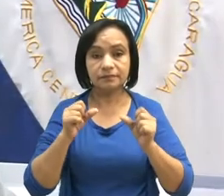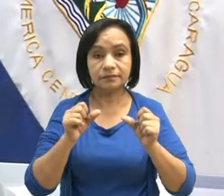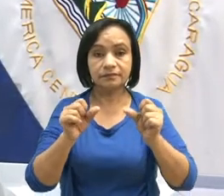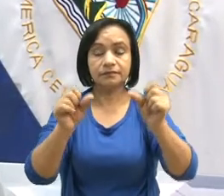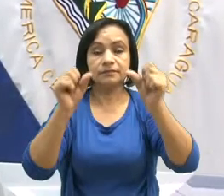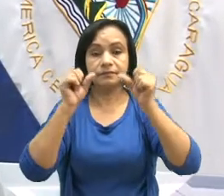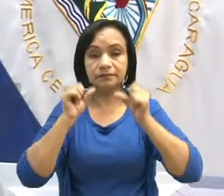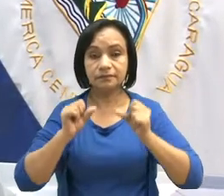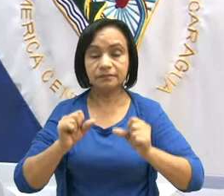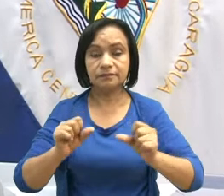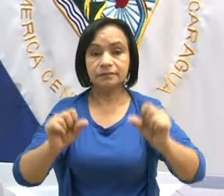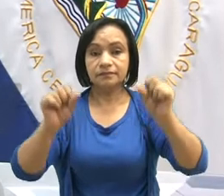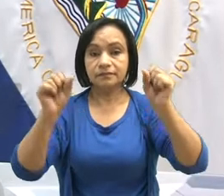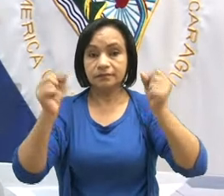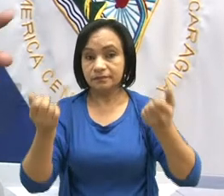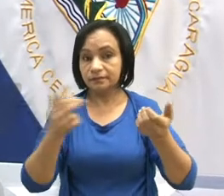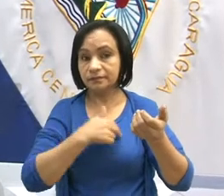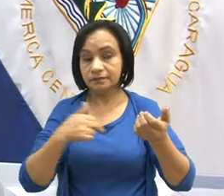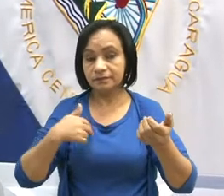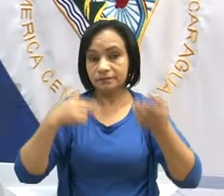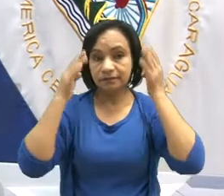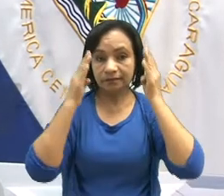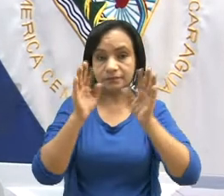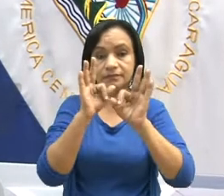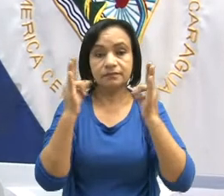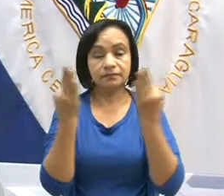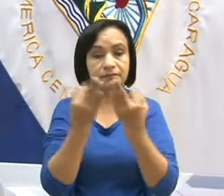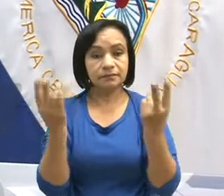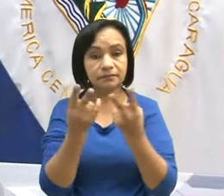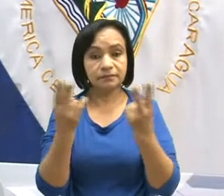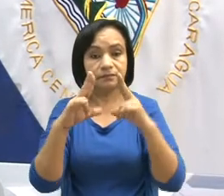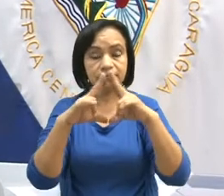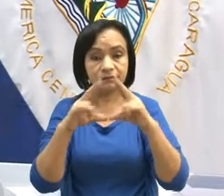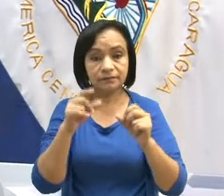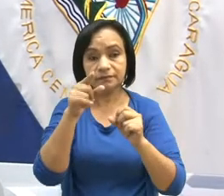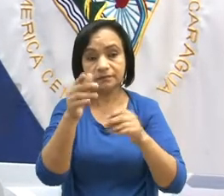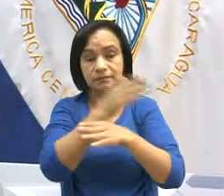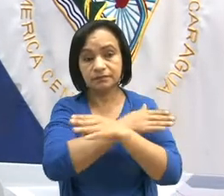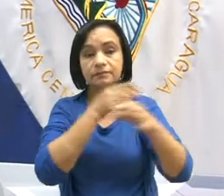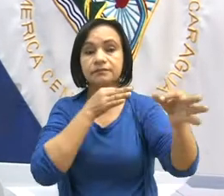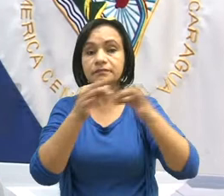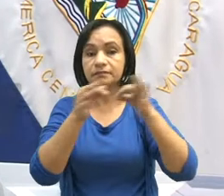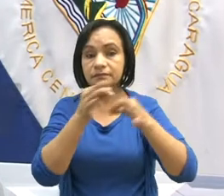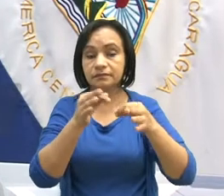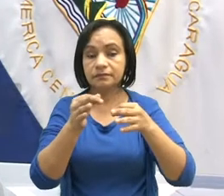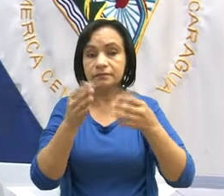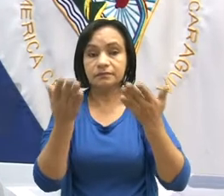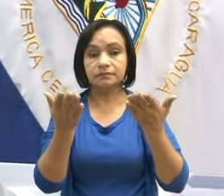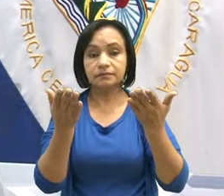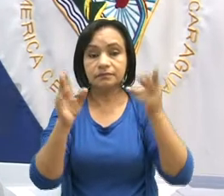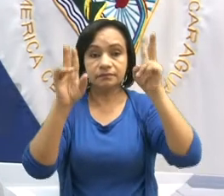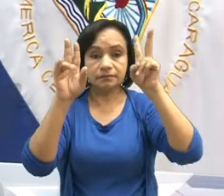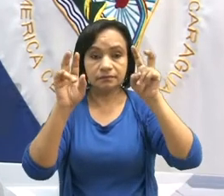Y obviamente no solo cuando ya tienen el servicio las familias nicaragüenses, porque eso ya también usted lo dejaba claro, pues, sino también en la fase